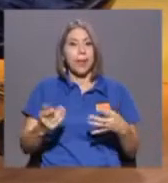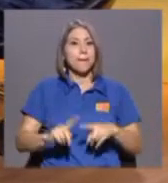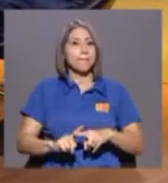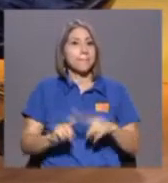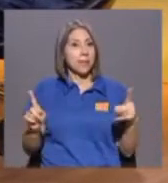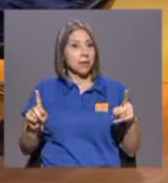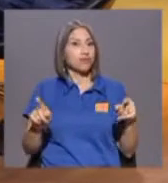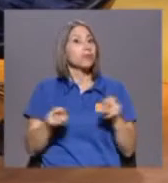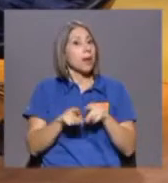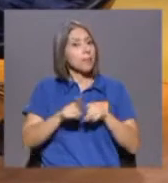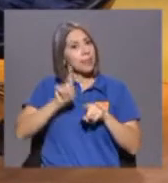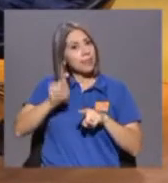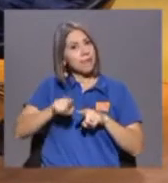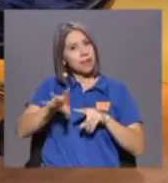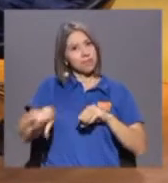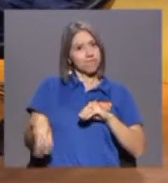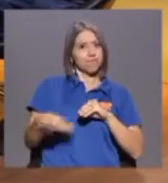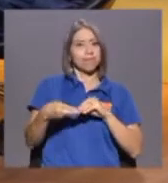huelga decir, y yo creo que es